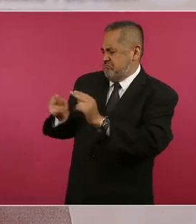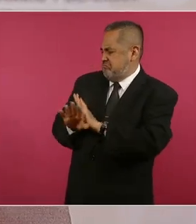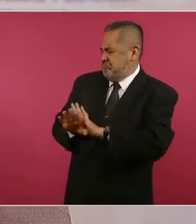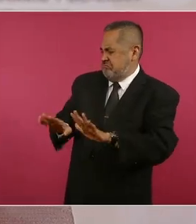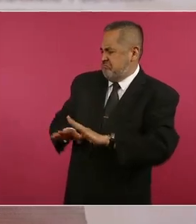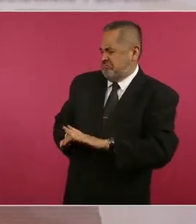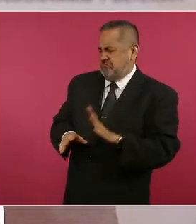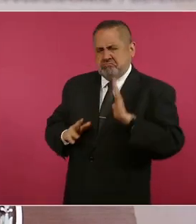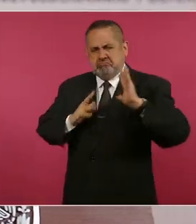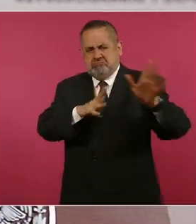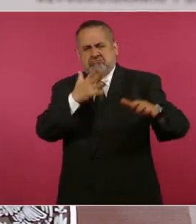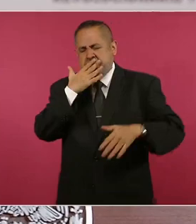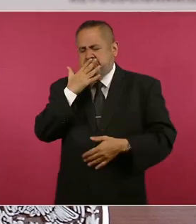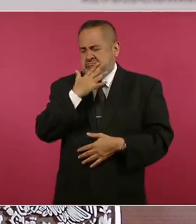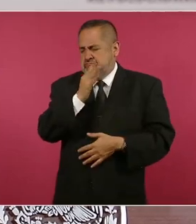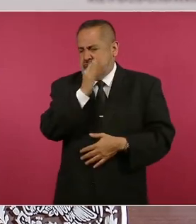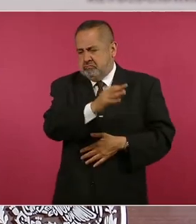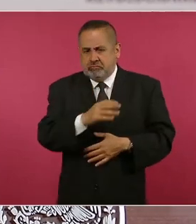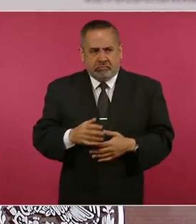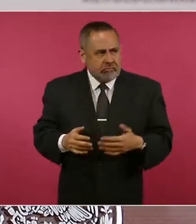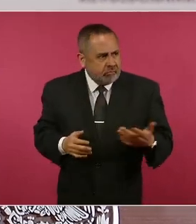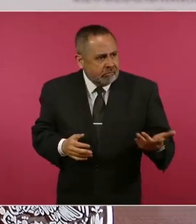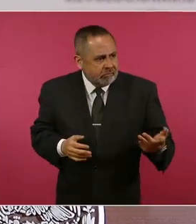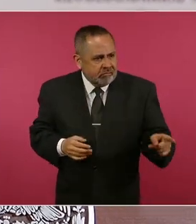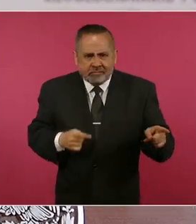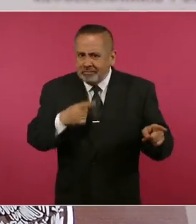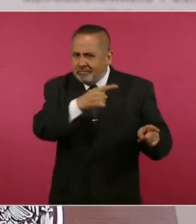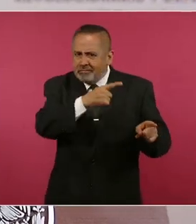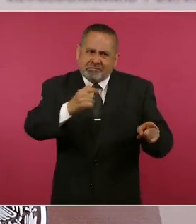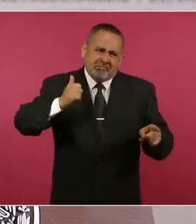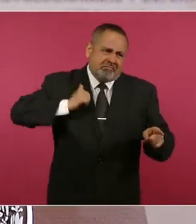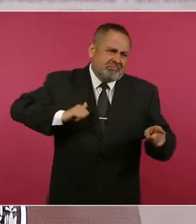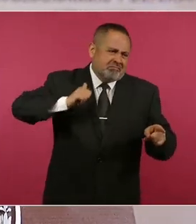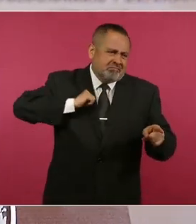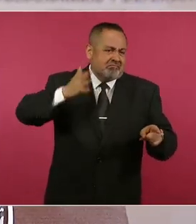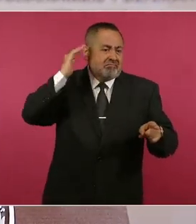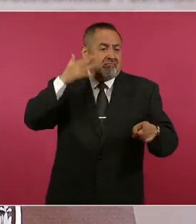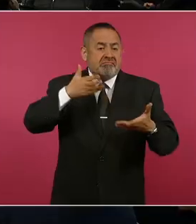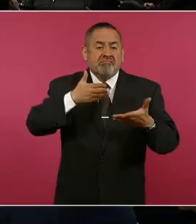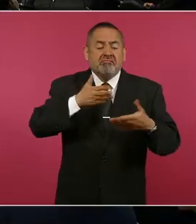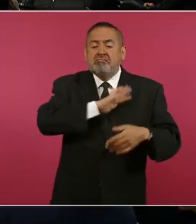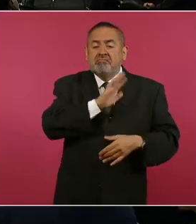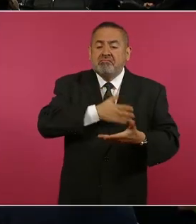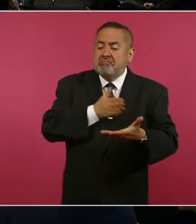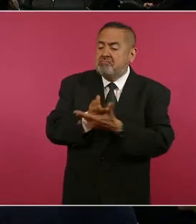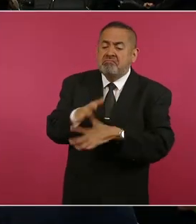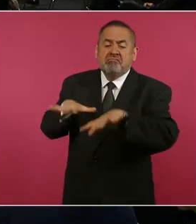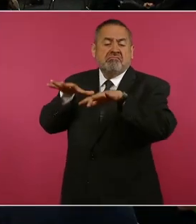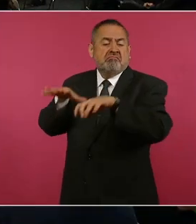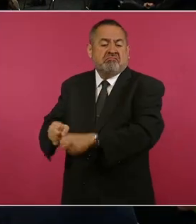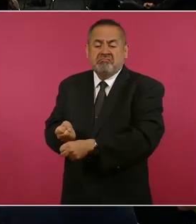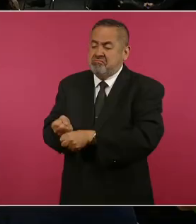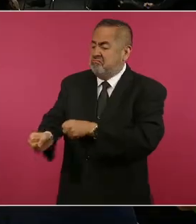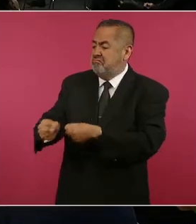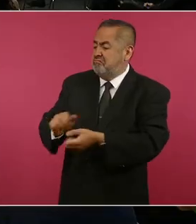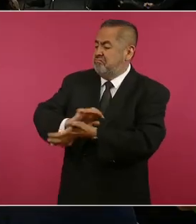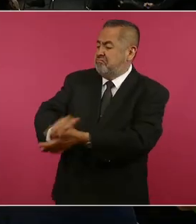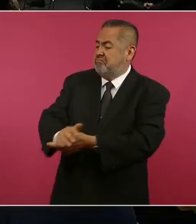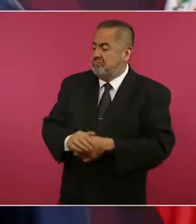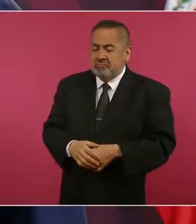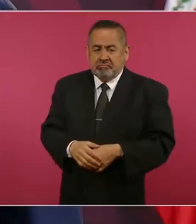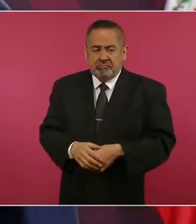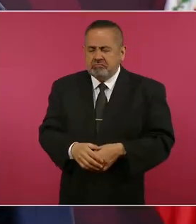por los abusos cometidos durante la conquista y la colonia, no afecta,